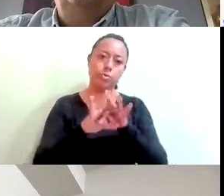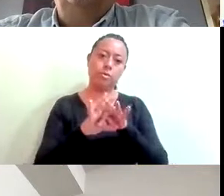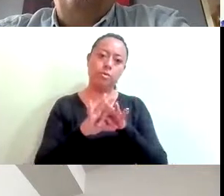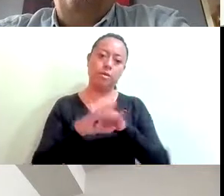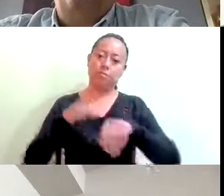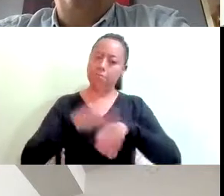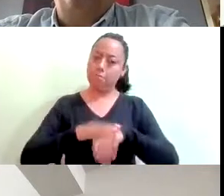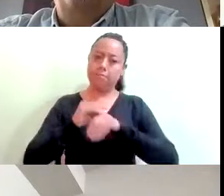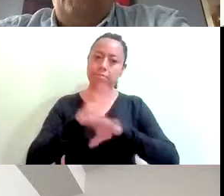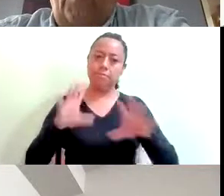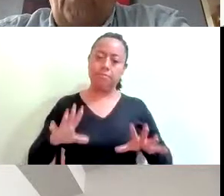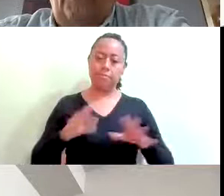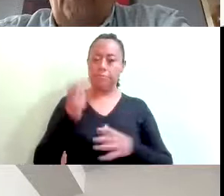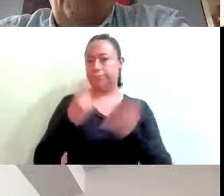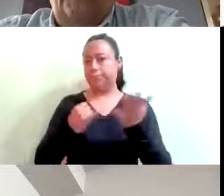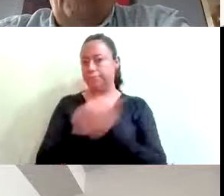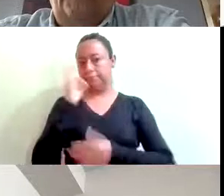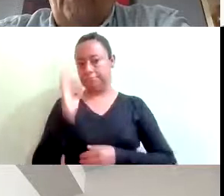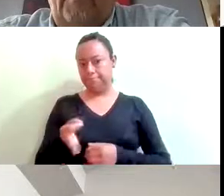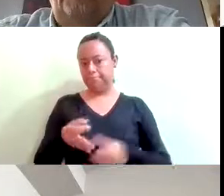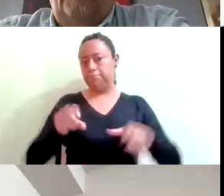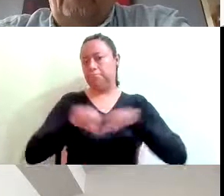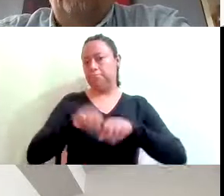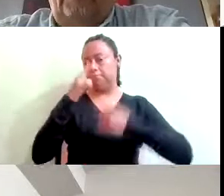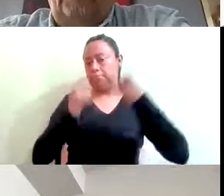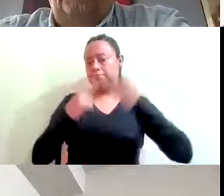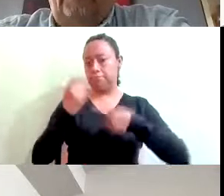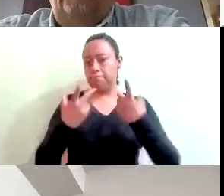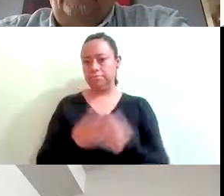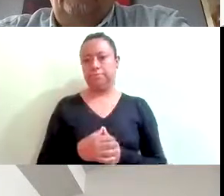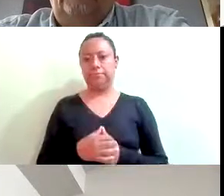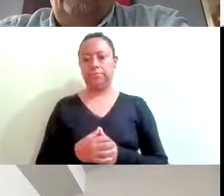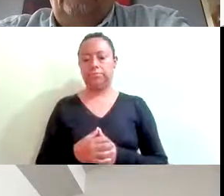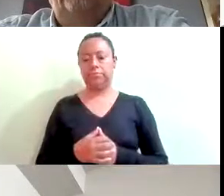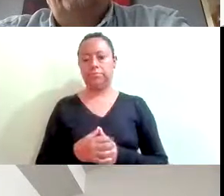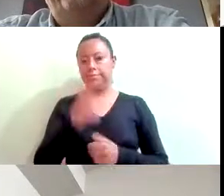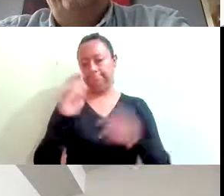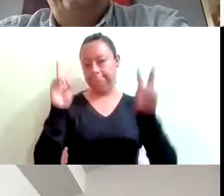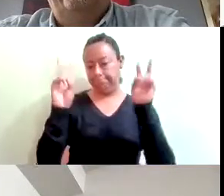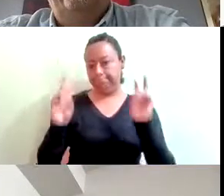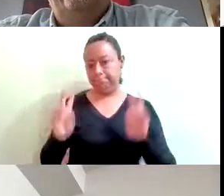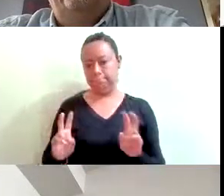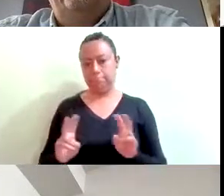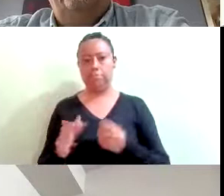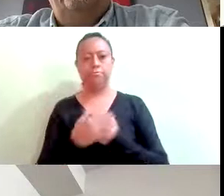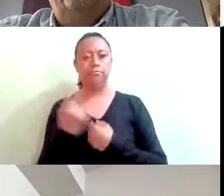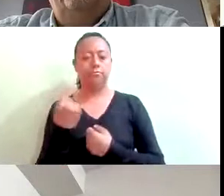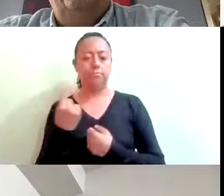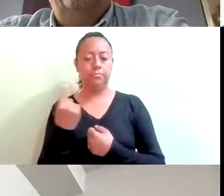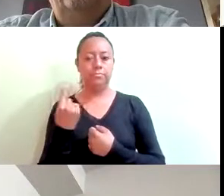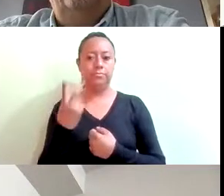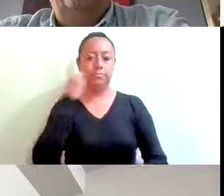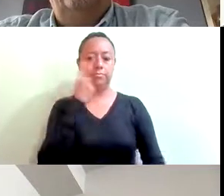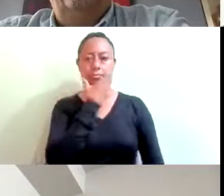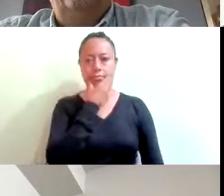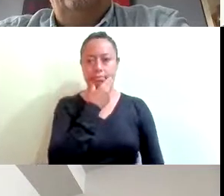más adecuada el dictamen, quizá con alguna reserva en esos términos, porque el diputado Ricardo Fuentes